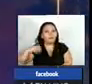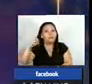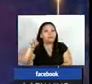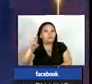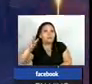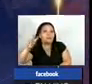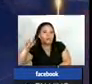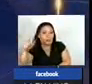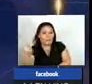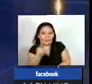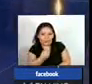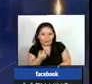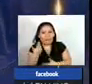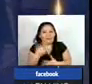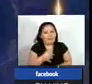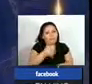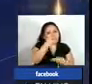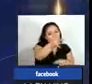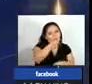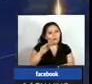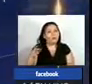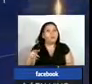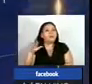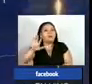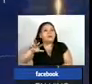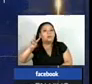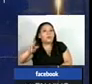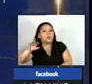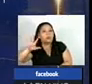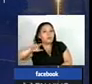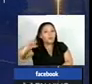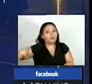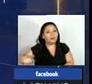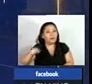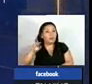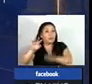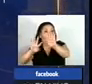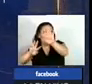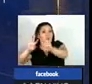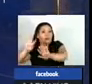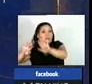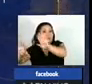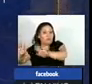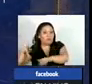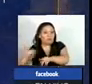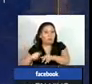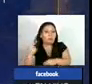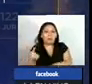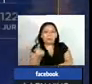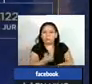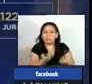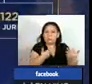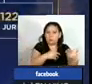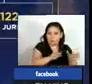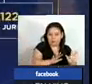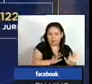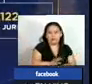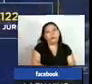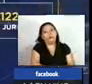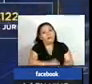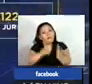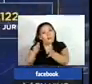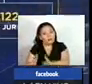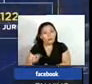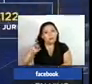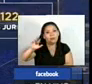contribuyentes que declararon el impuesto, 525.999 son personas naturales y